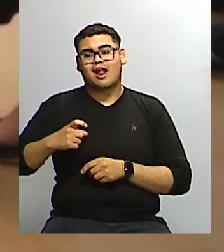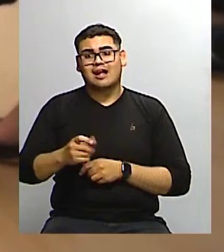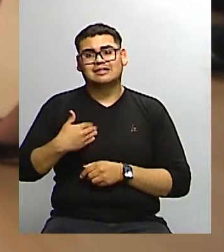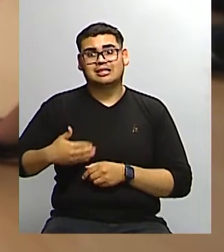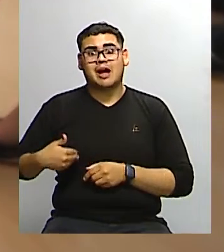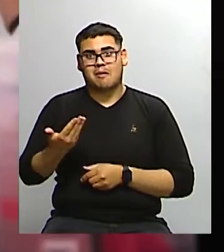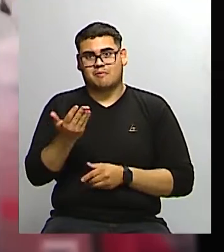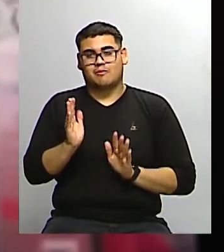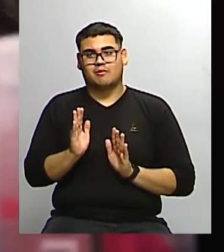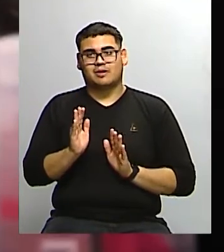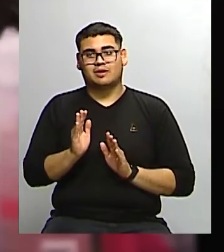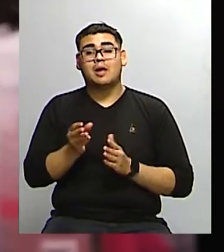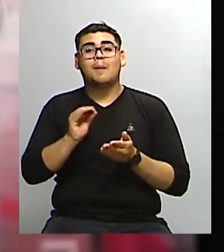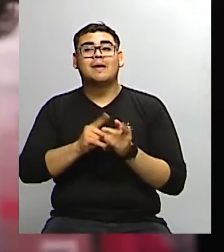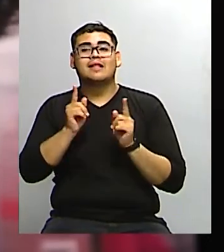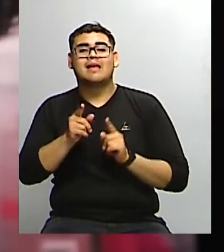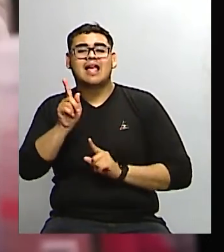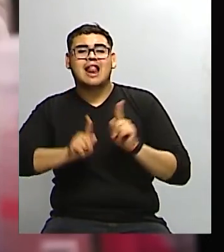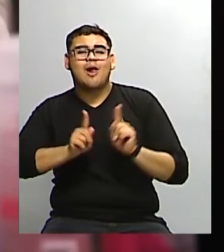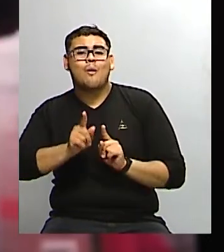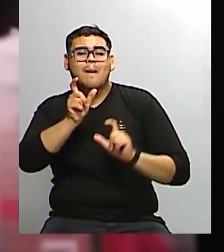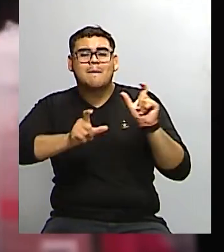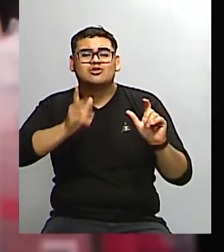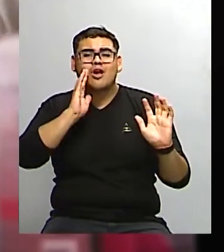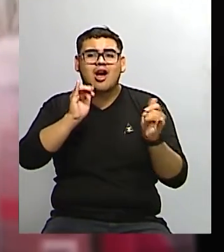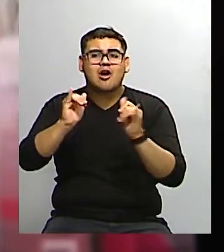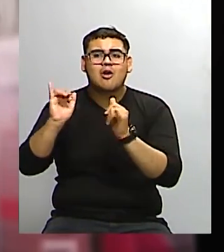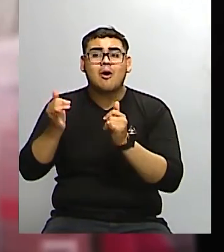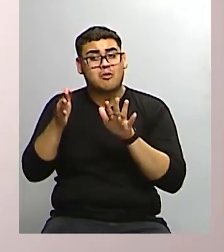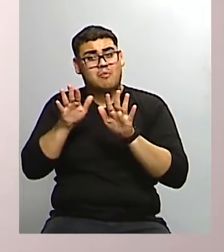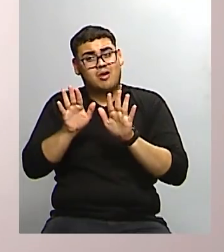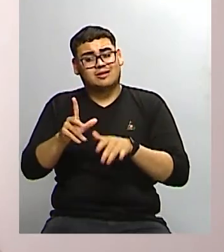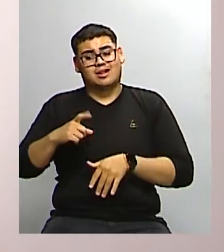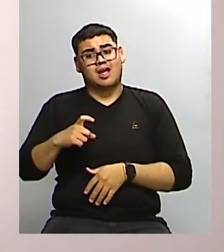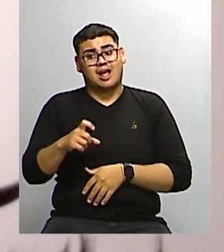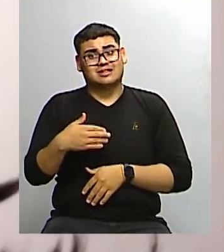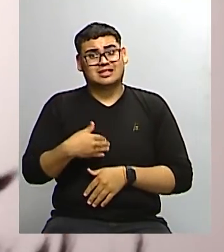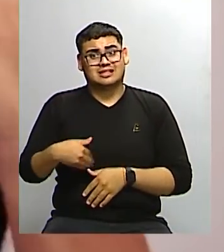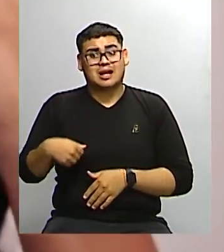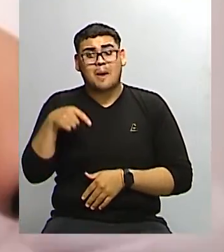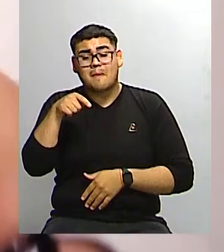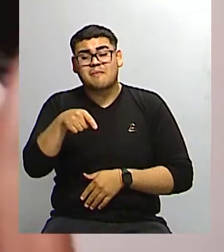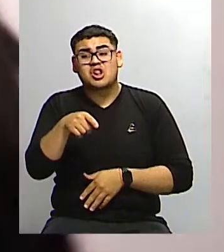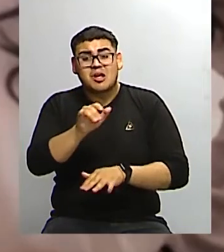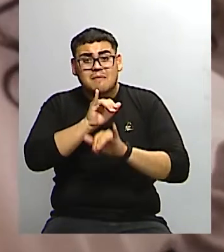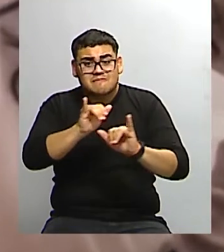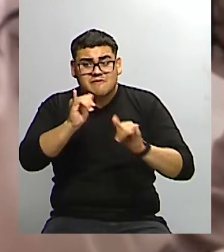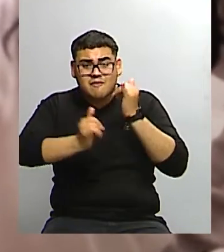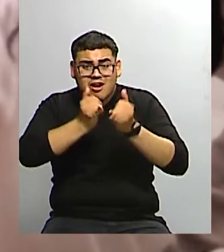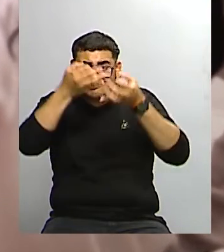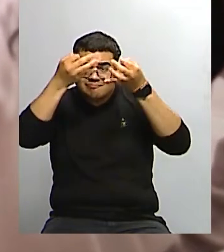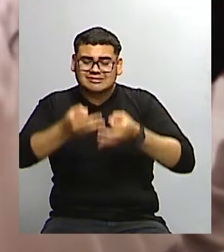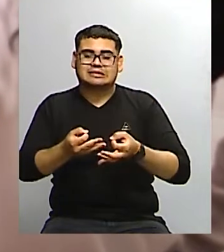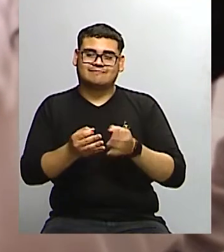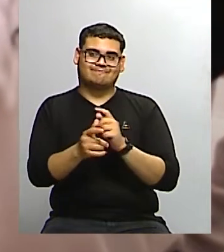está apareciendo un poco más en personas más jóvenes. Eso es un fenómeno que no tiene tanta explicación, pero en